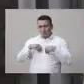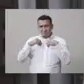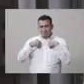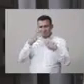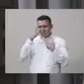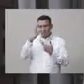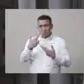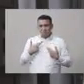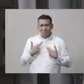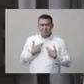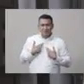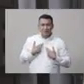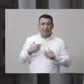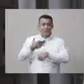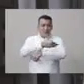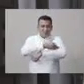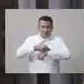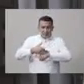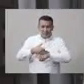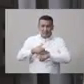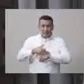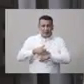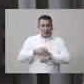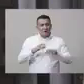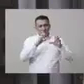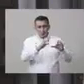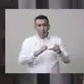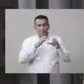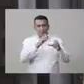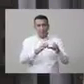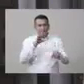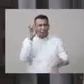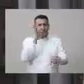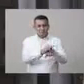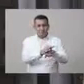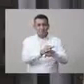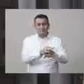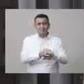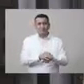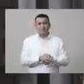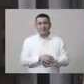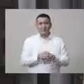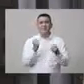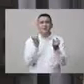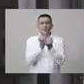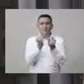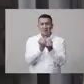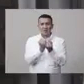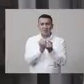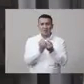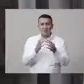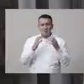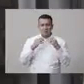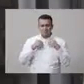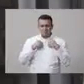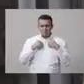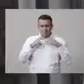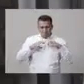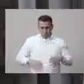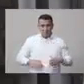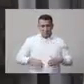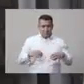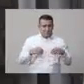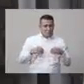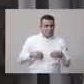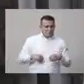nos cuidemos y los números de contagio disminuyan, haremos posible que nuestros niños y jóvenes tengan un regreso más